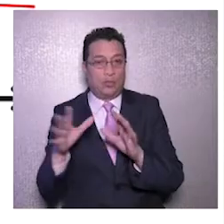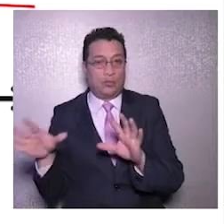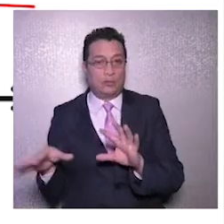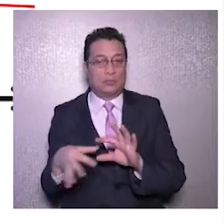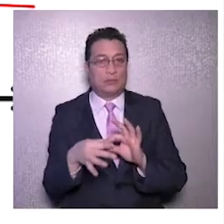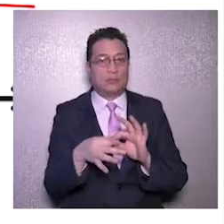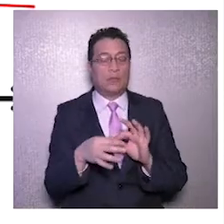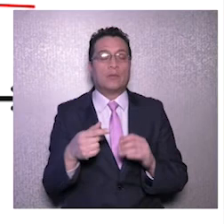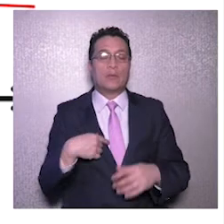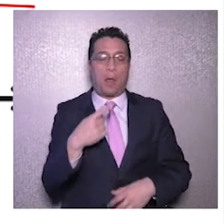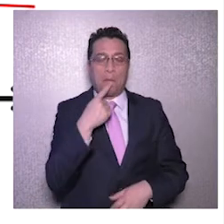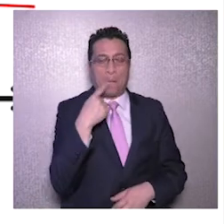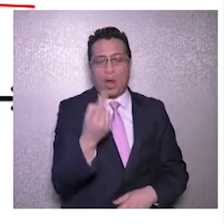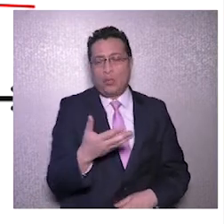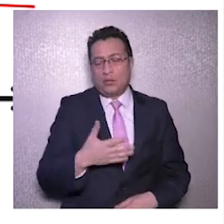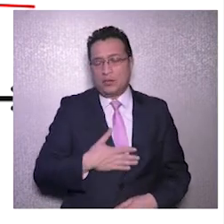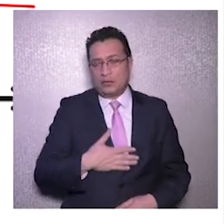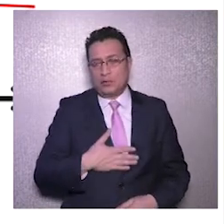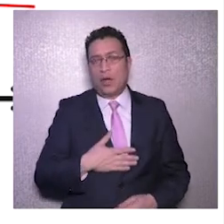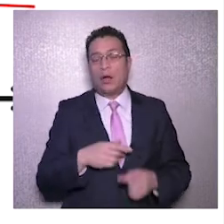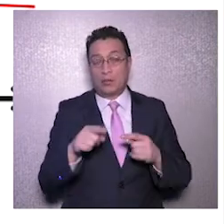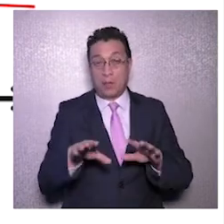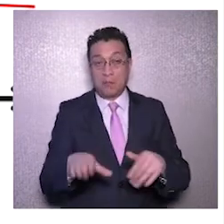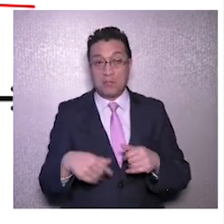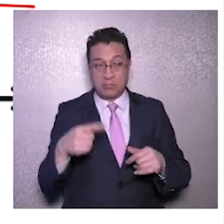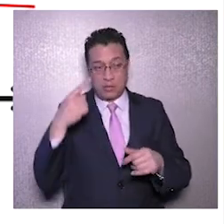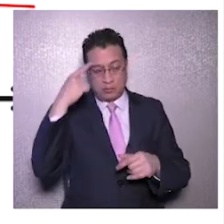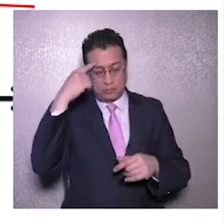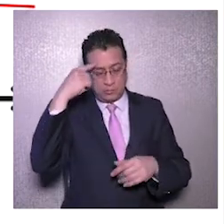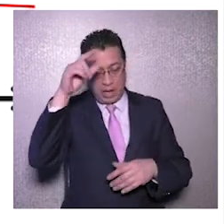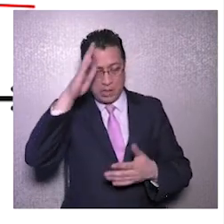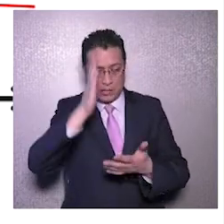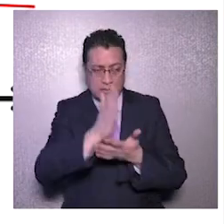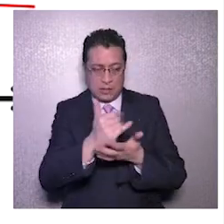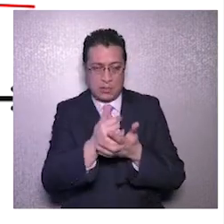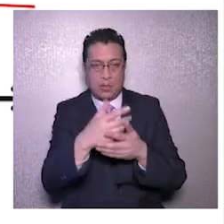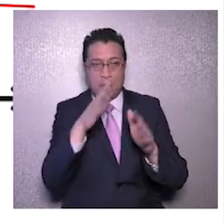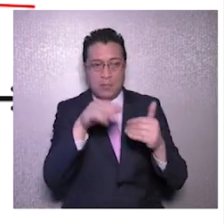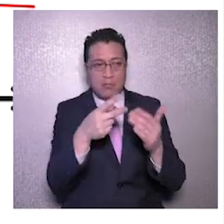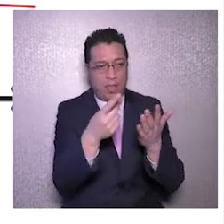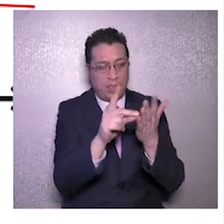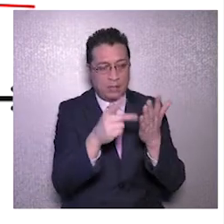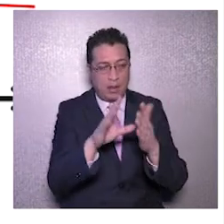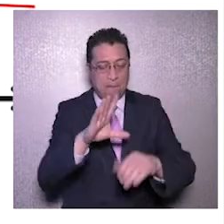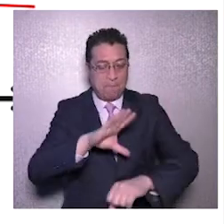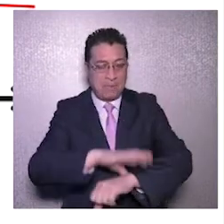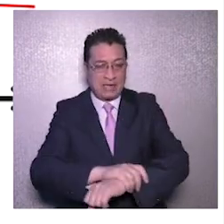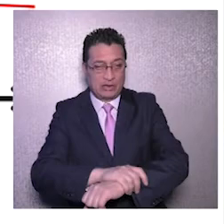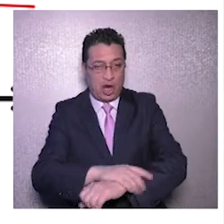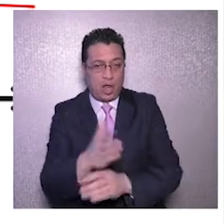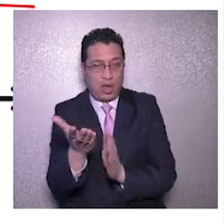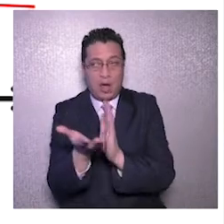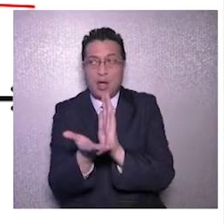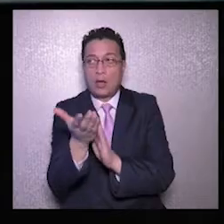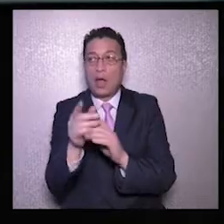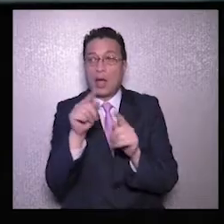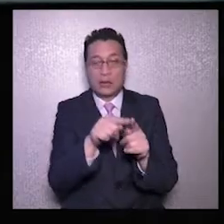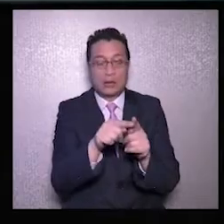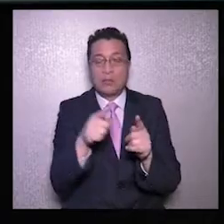Lo que me pregunto yo es, ¿tenemos que usar los mismos criterios diagnósticos para diagnosticar una depresión aquí versus acá?